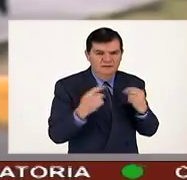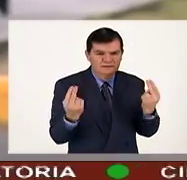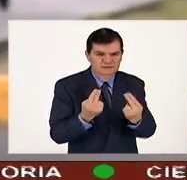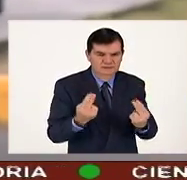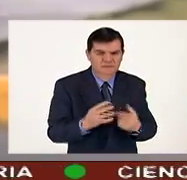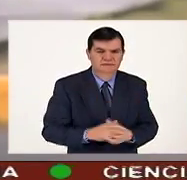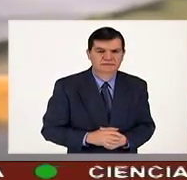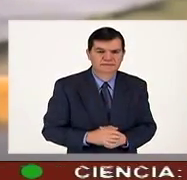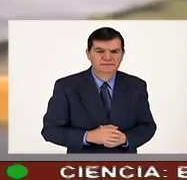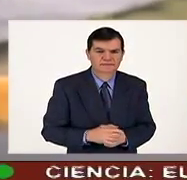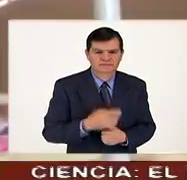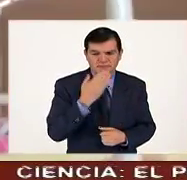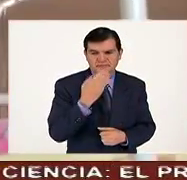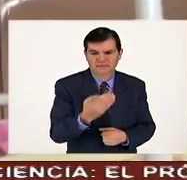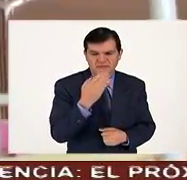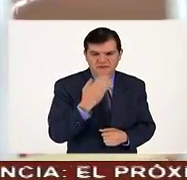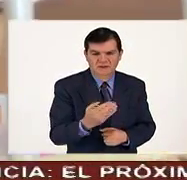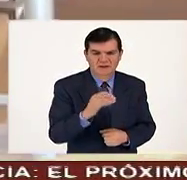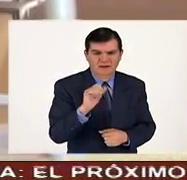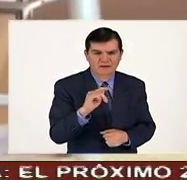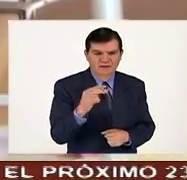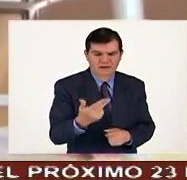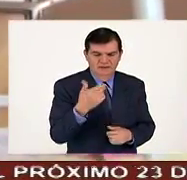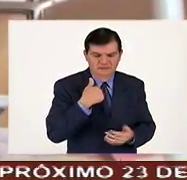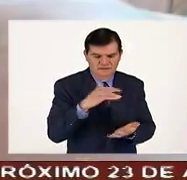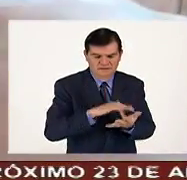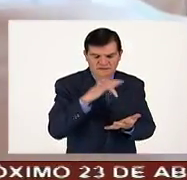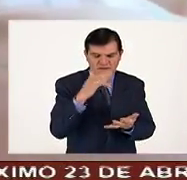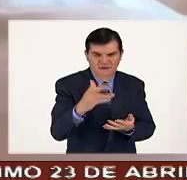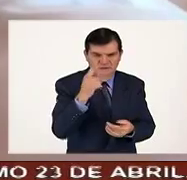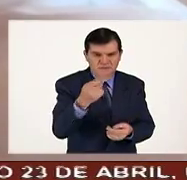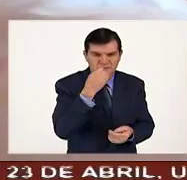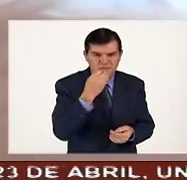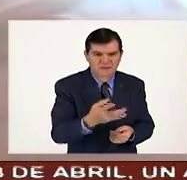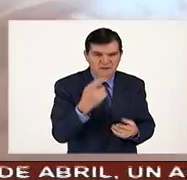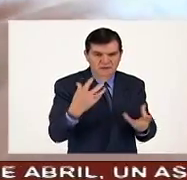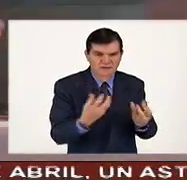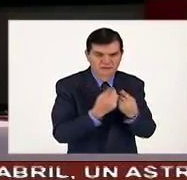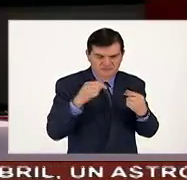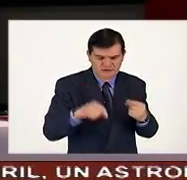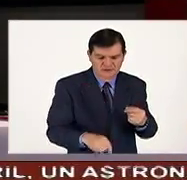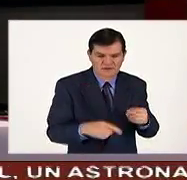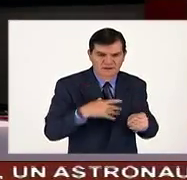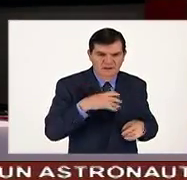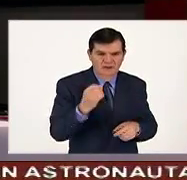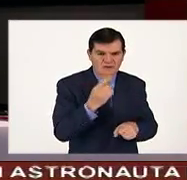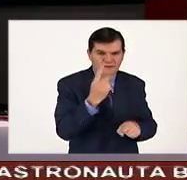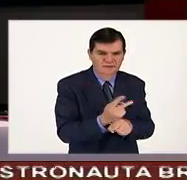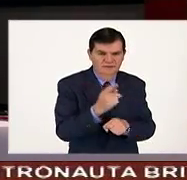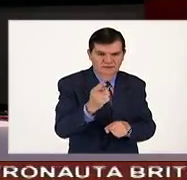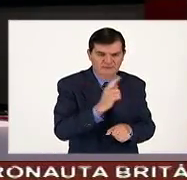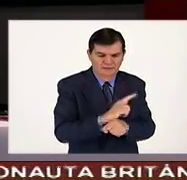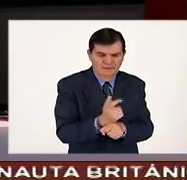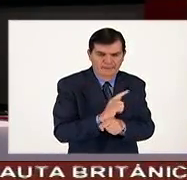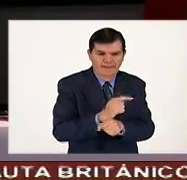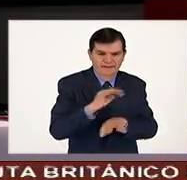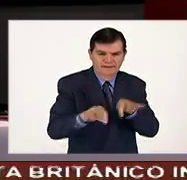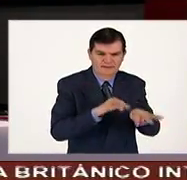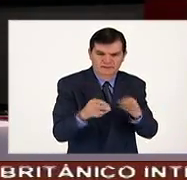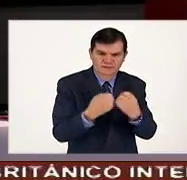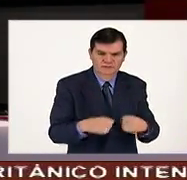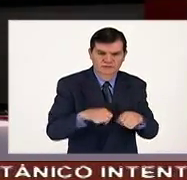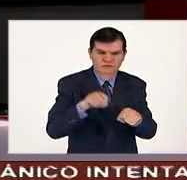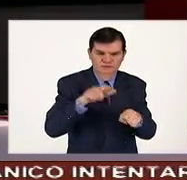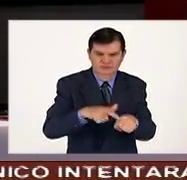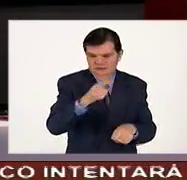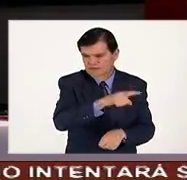tengan, ¿no? Claro. Excelente, Edith Gómez Veloz, te agradezco mucho que hayas estado con nosotros y bueno, pues está esa opción, la licenciatura en trabajo social,